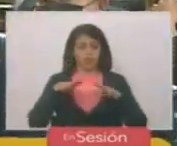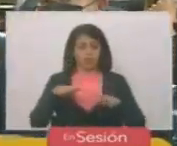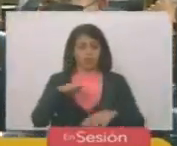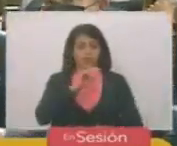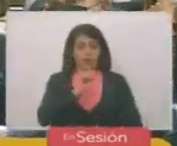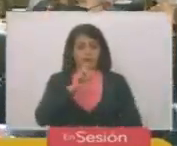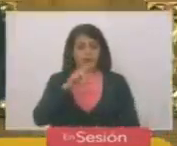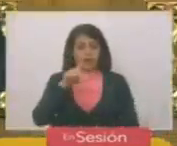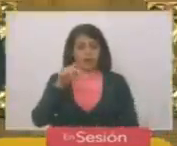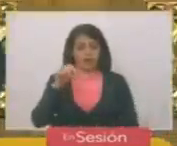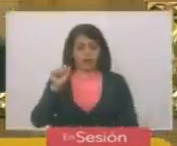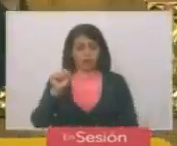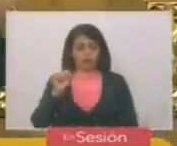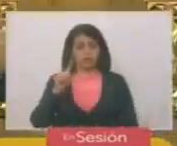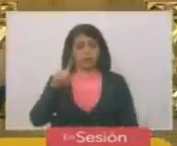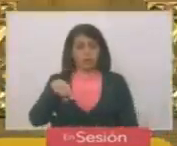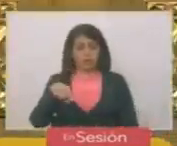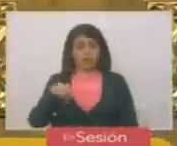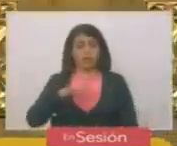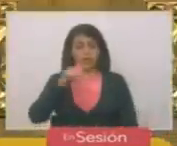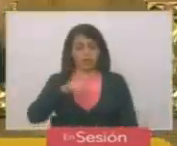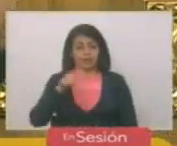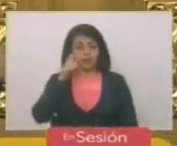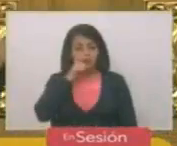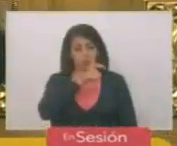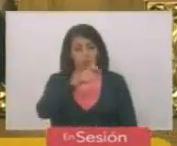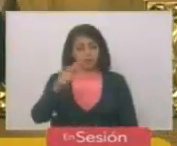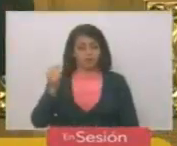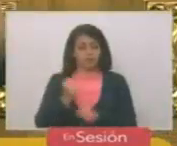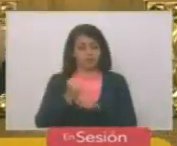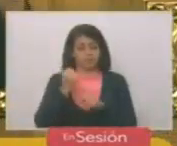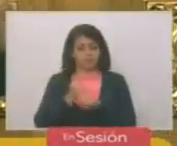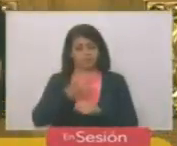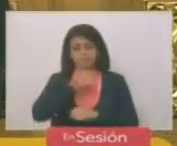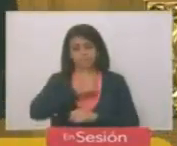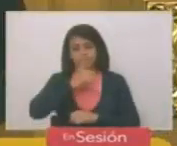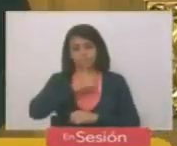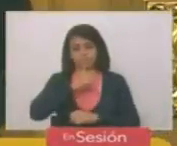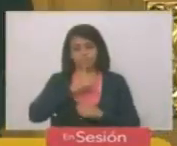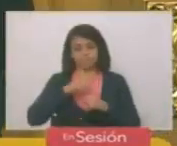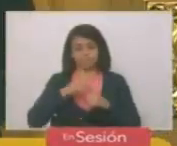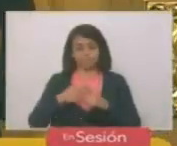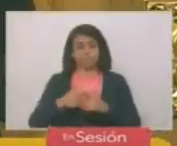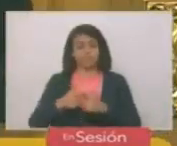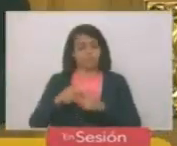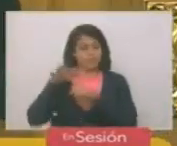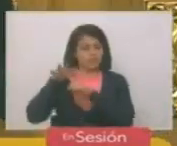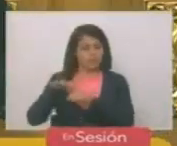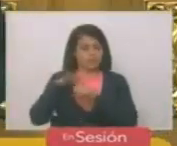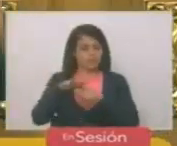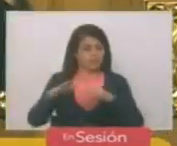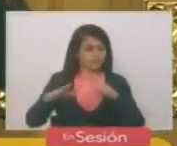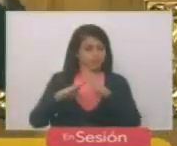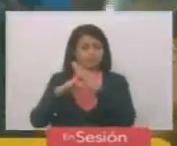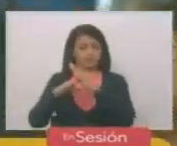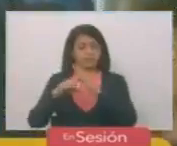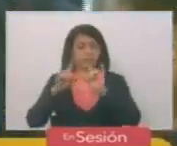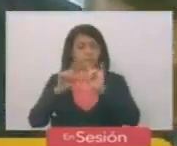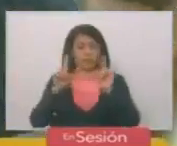Tortosa, sino que también a este pueblo que ha trabajado y ha resistido tantos años de acoso, de agobio. Pero